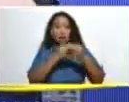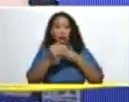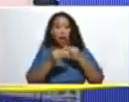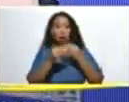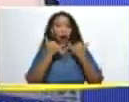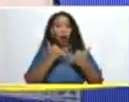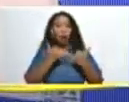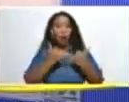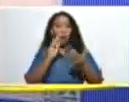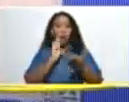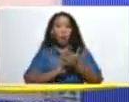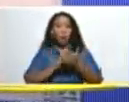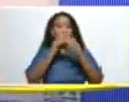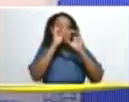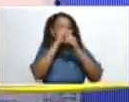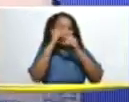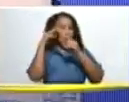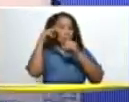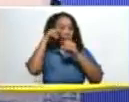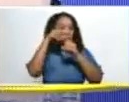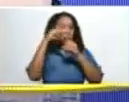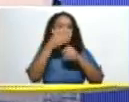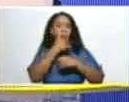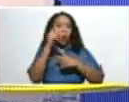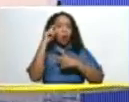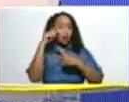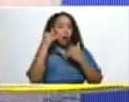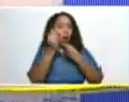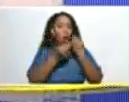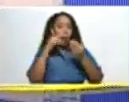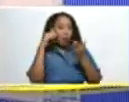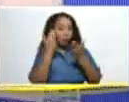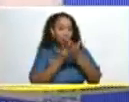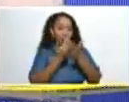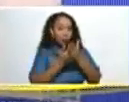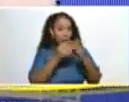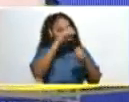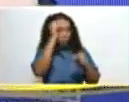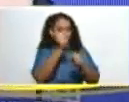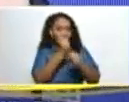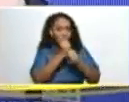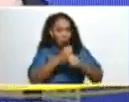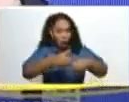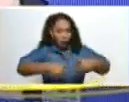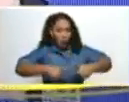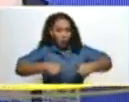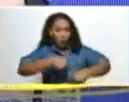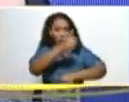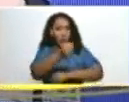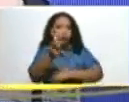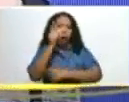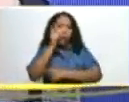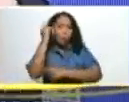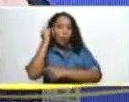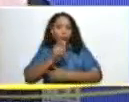colocarle un bombillo para ver mejor esa evidencia. El trabajo, el esfuerzo de cada hombre y cada